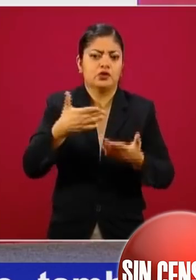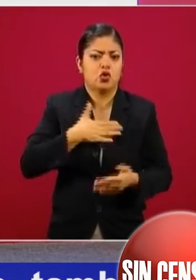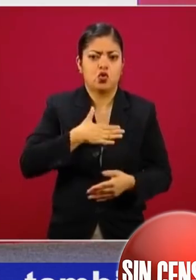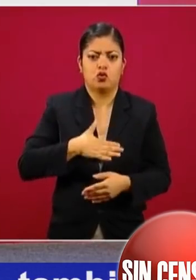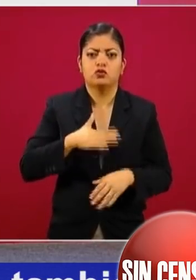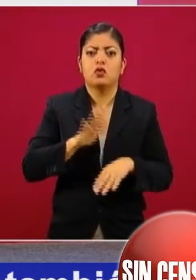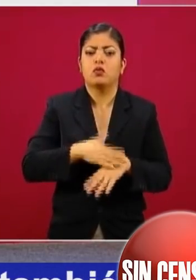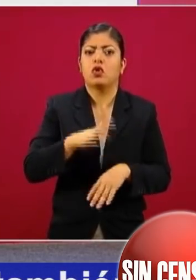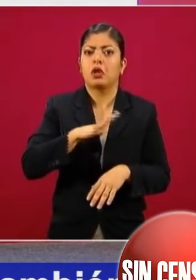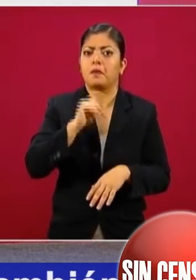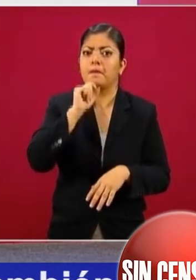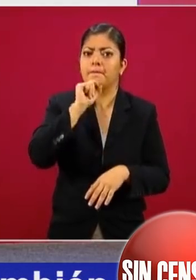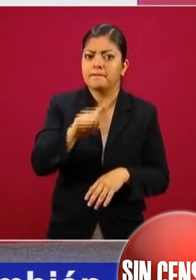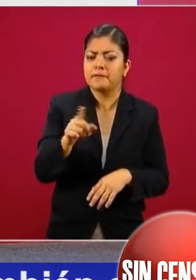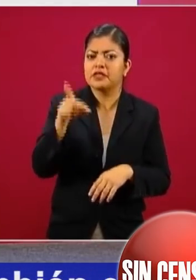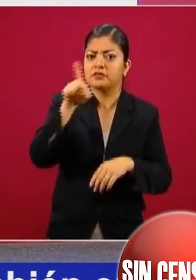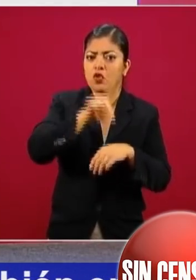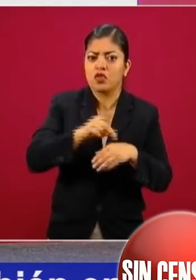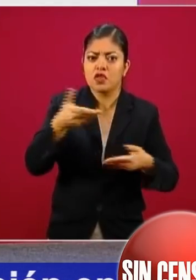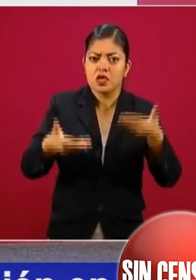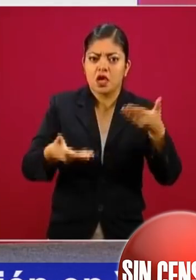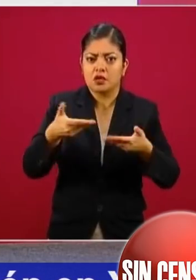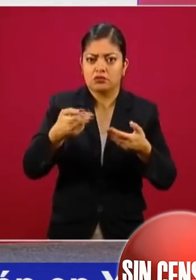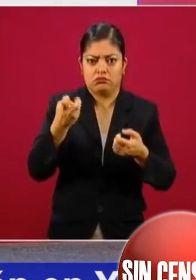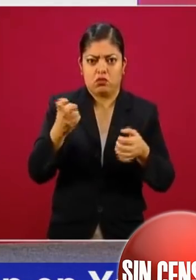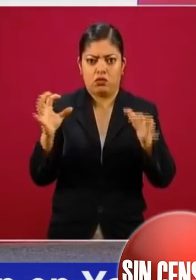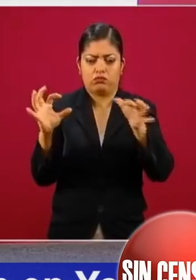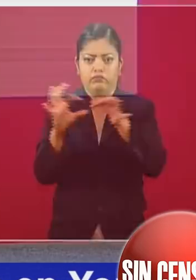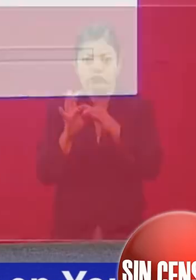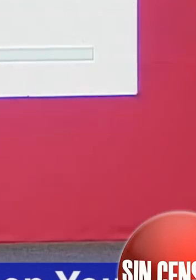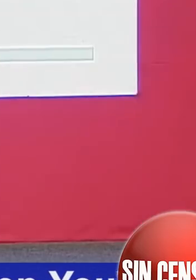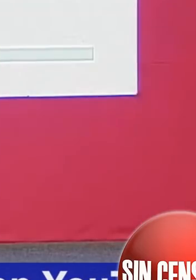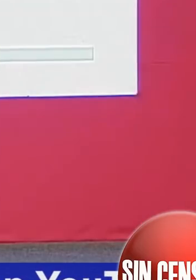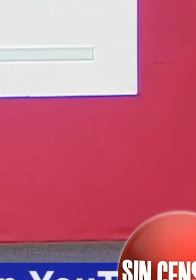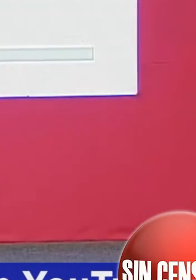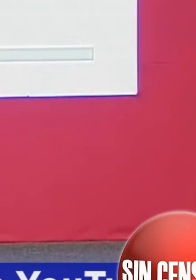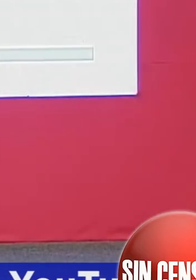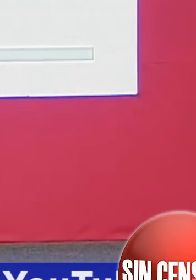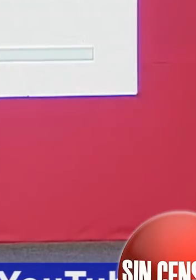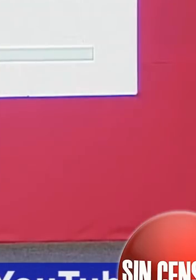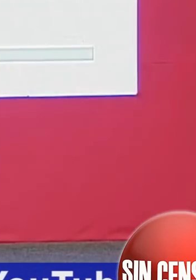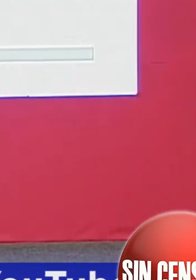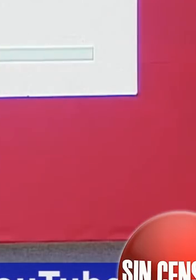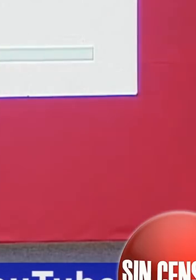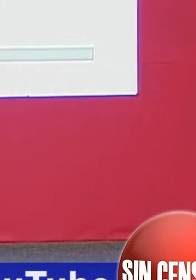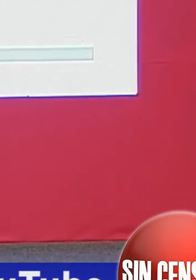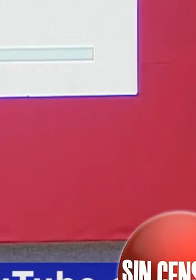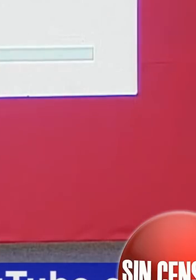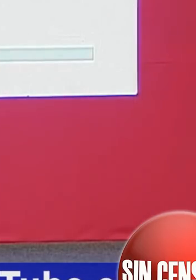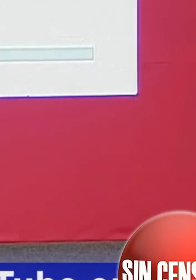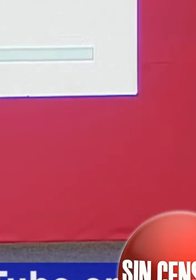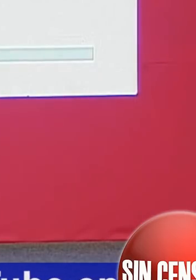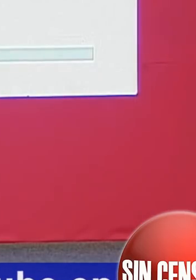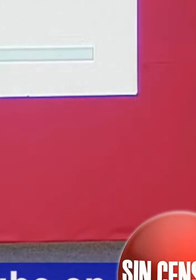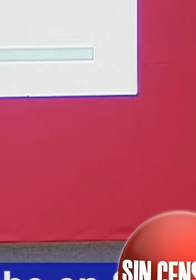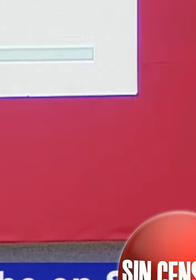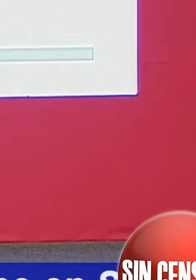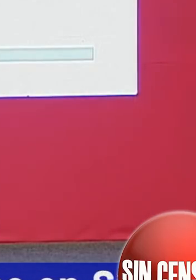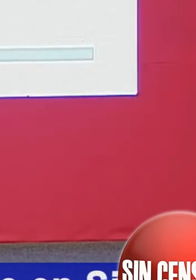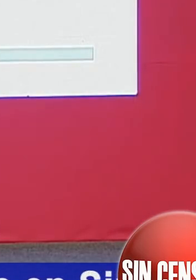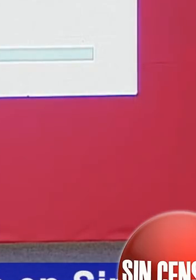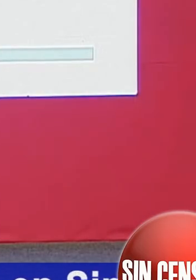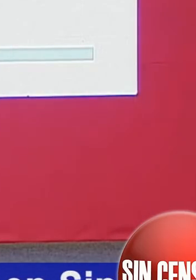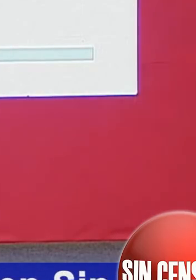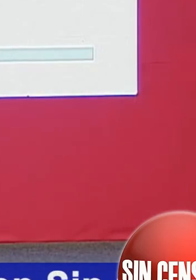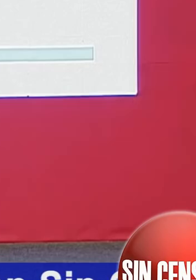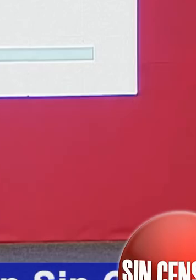mismas cantidad de días para esta curva que para esta curva, solo que esta curva se agotó mucho antes de los 61 días. Y